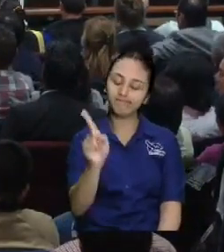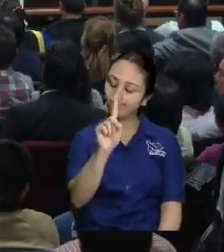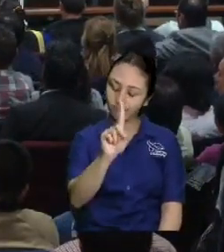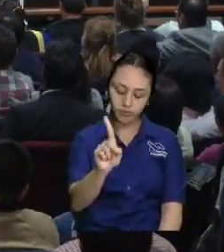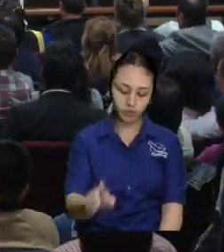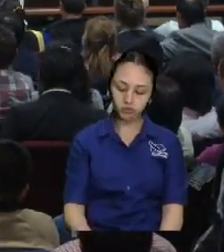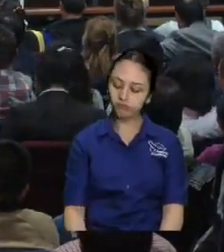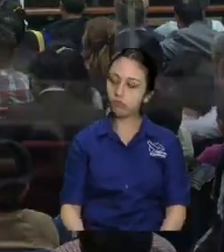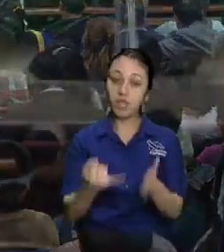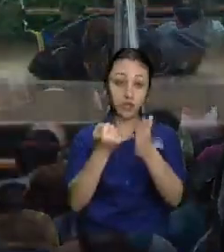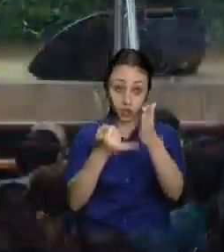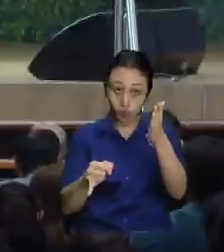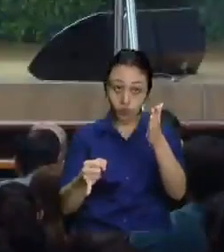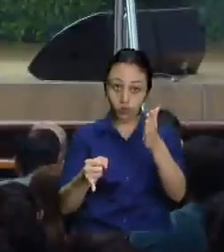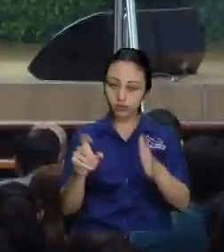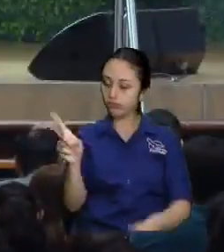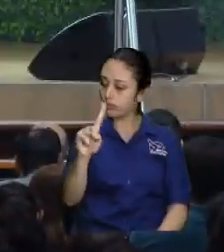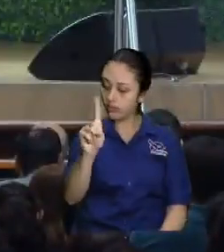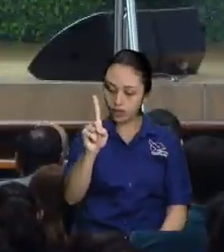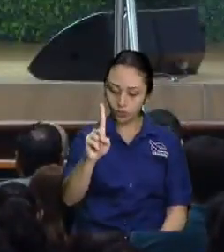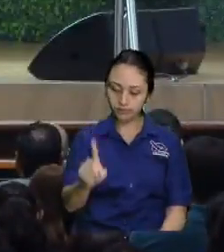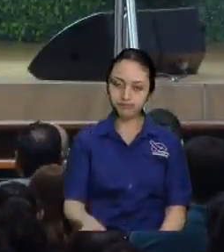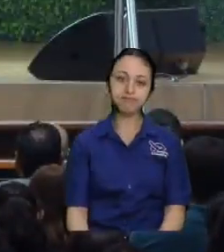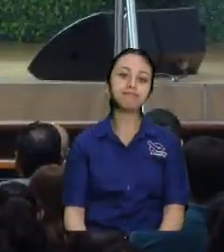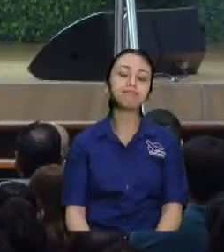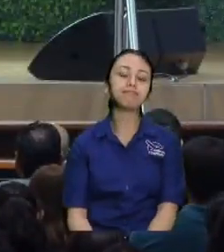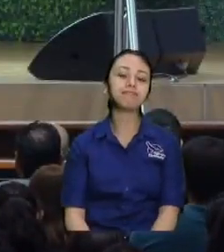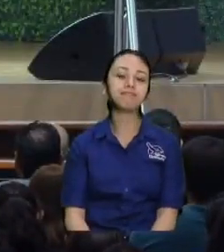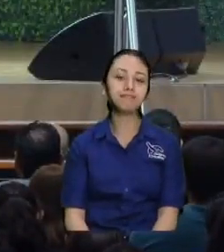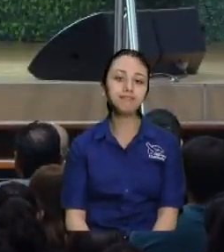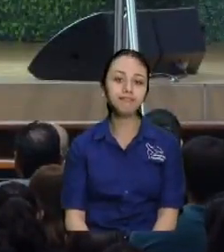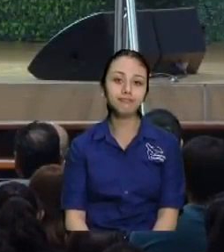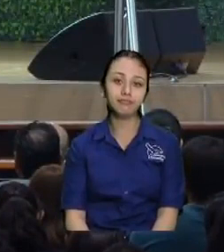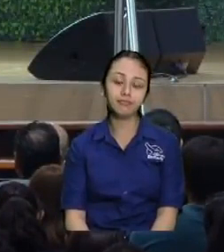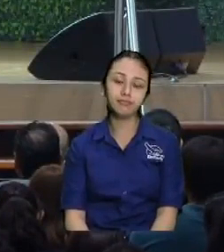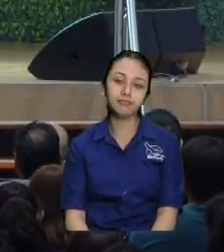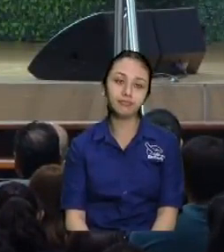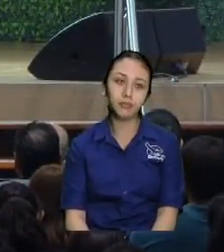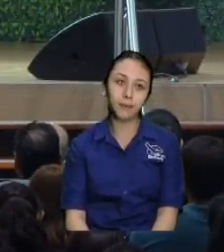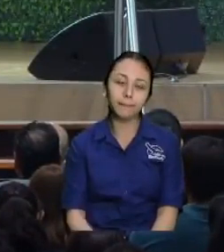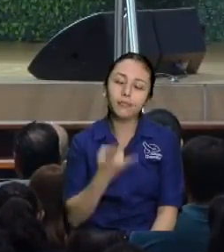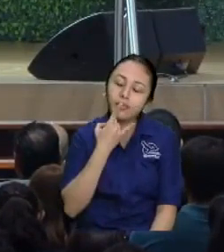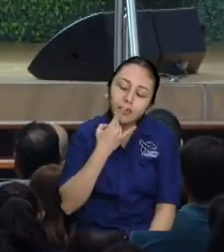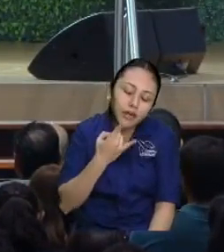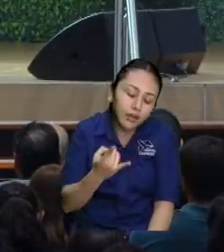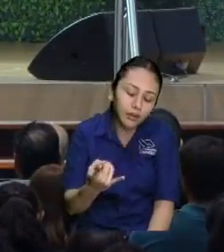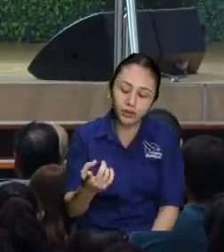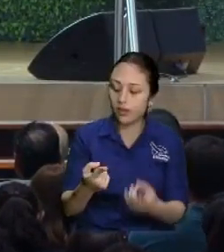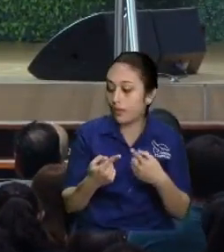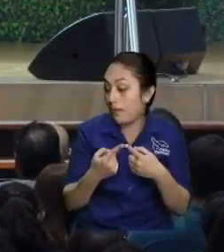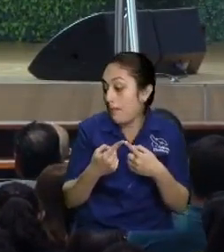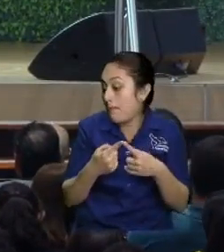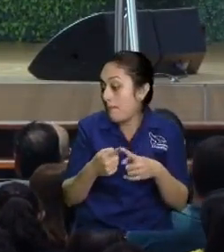No hay que ser injustos, hermanos. Perdón que estoy hablando demasiado coloquial, pero es que es lo final de año.